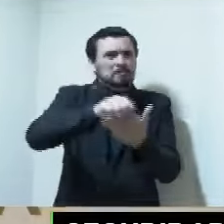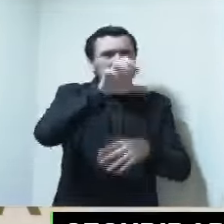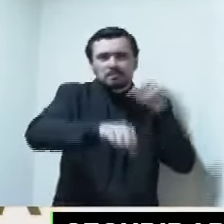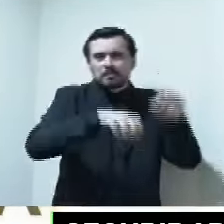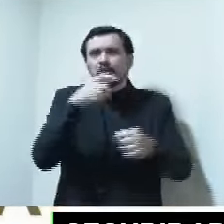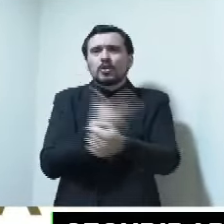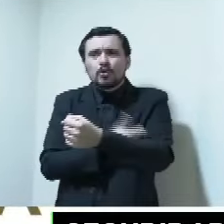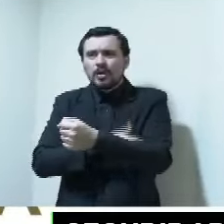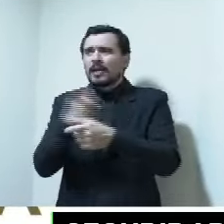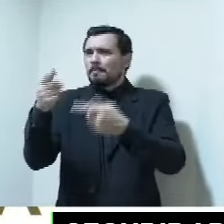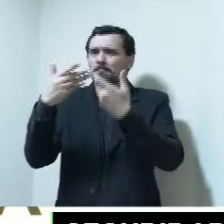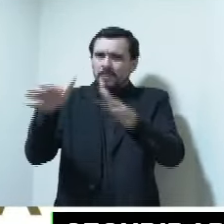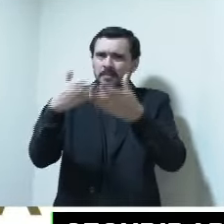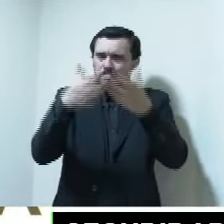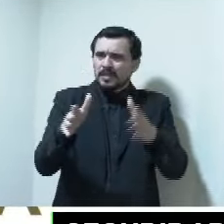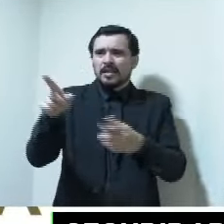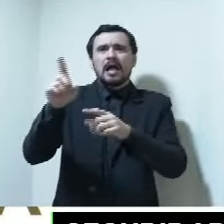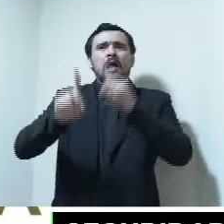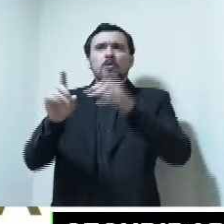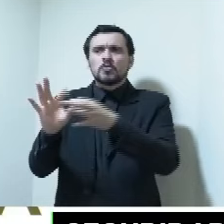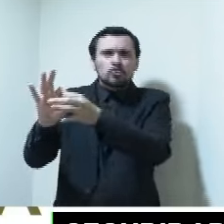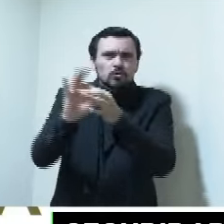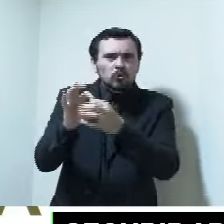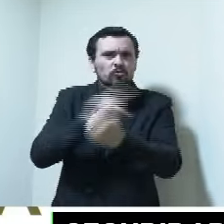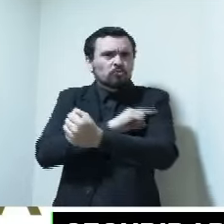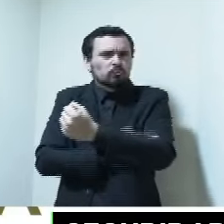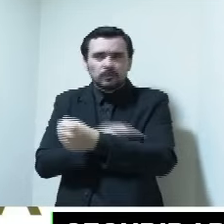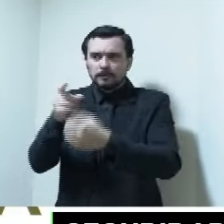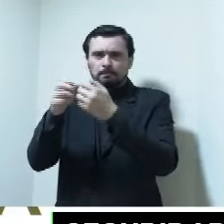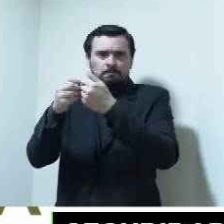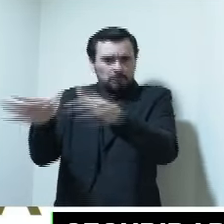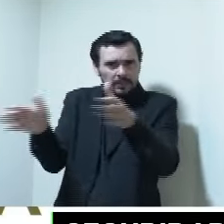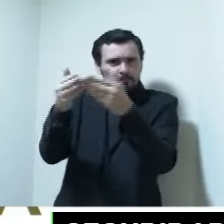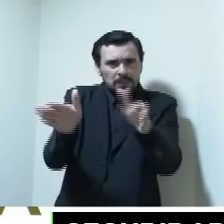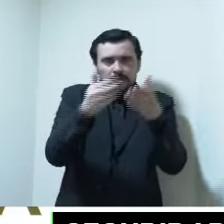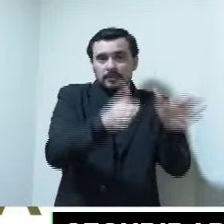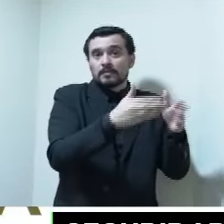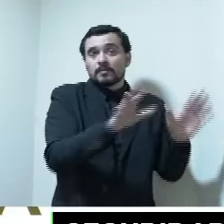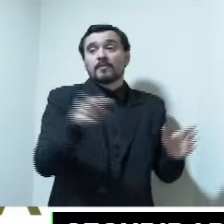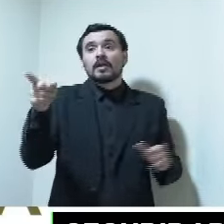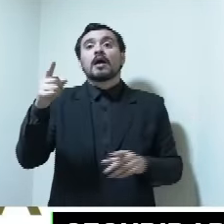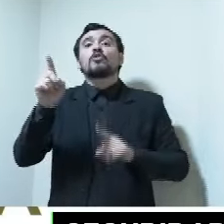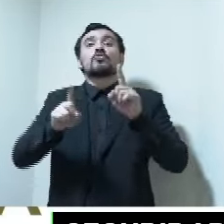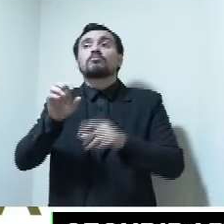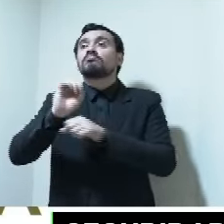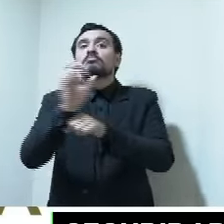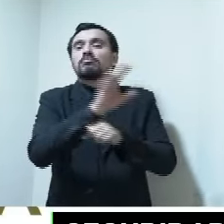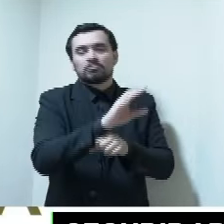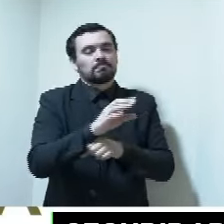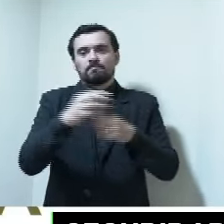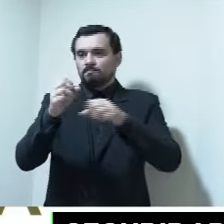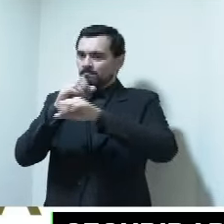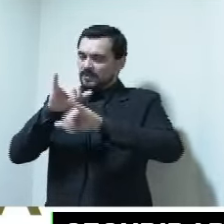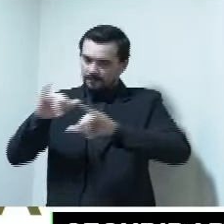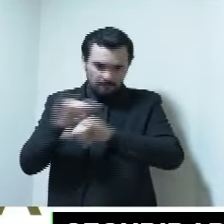en el desmantelamiento de estructuras criminales, debilitando significativamente su ruta de suministro y recursos. Cerca de